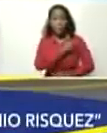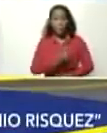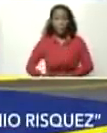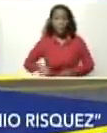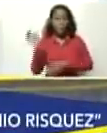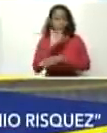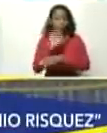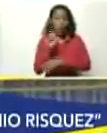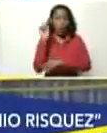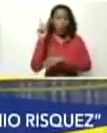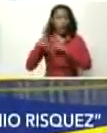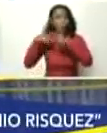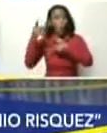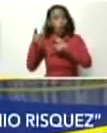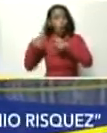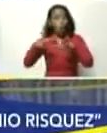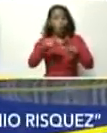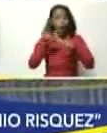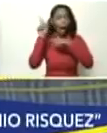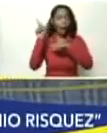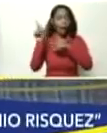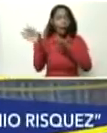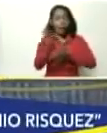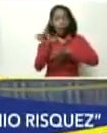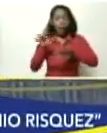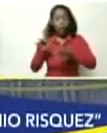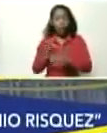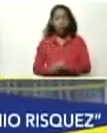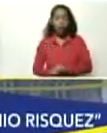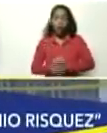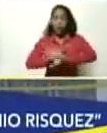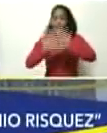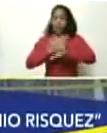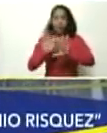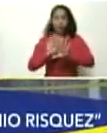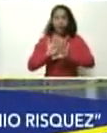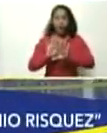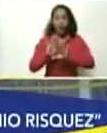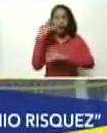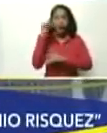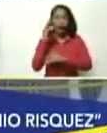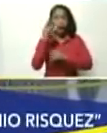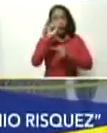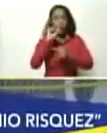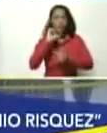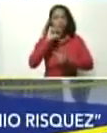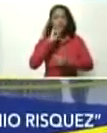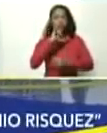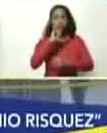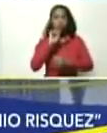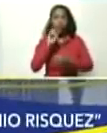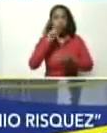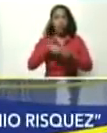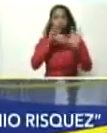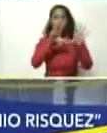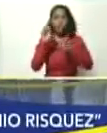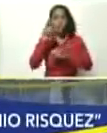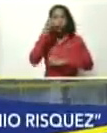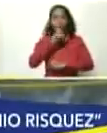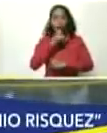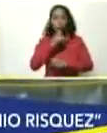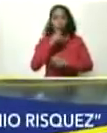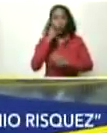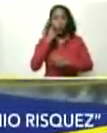funcionaba en otra área acá del municipio que ya tiene una data de más de 80 años y